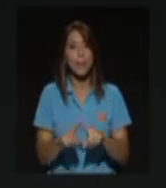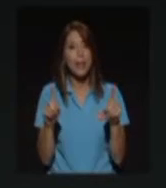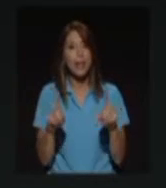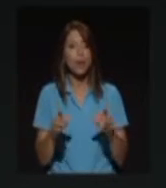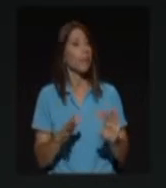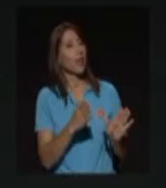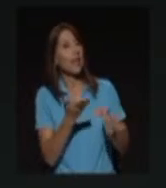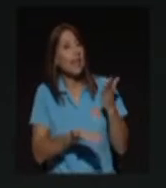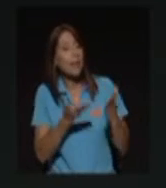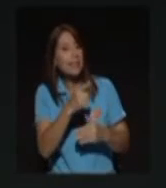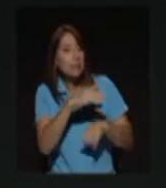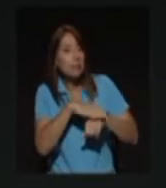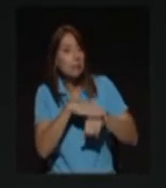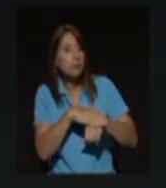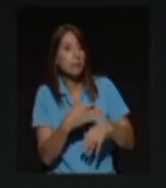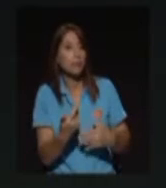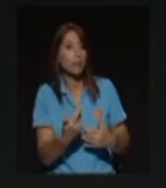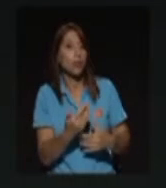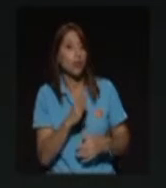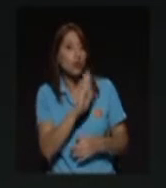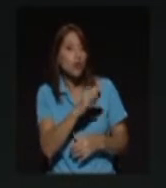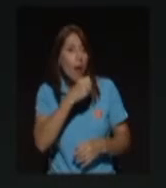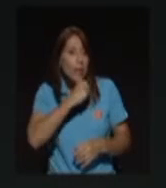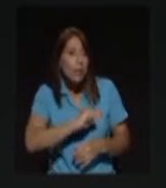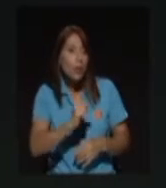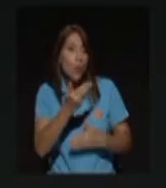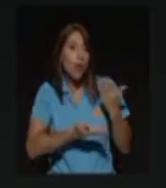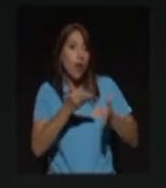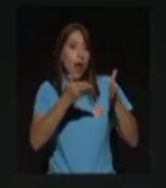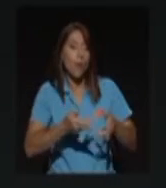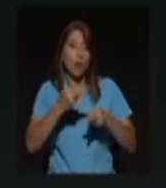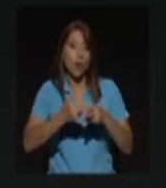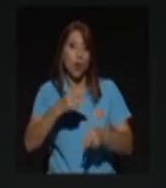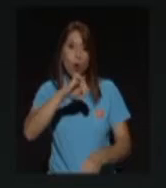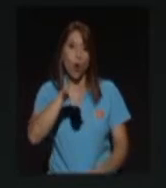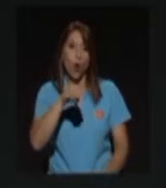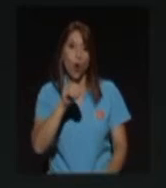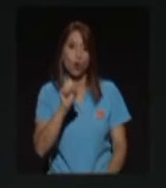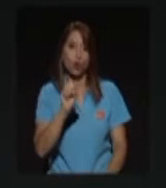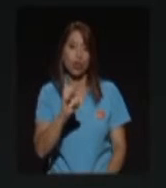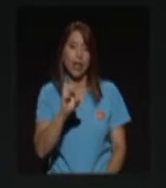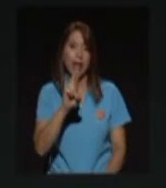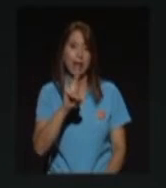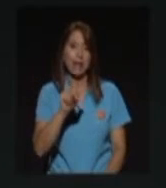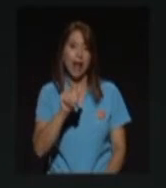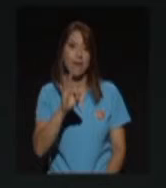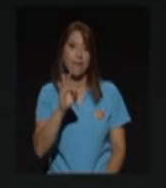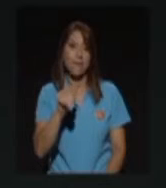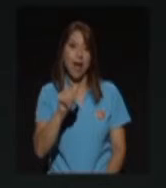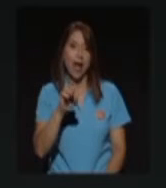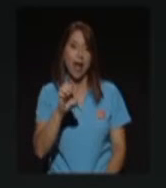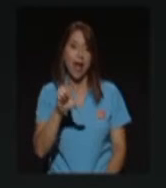vez ahí, si me permite, don Eduardo, su antiguo colaborador, don José Rafael Brenes, hablaba de cómo el café,